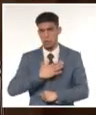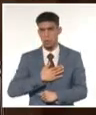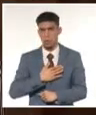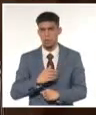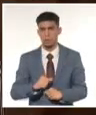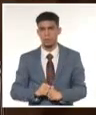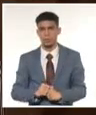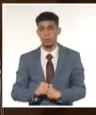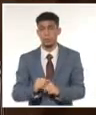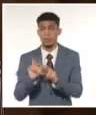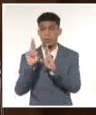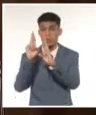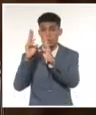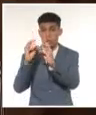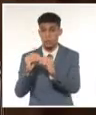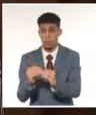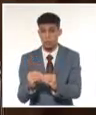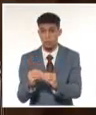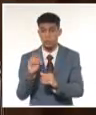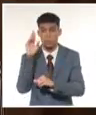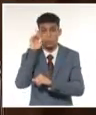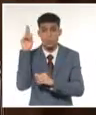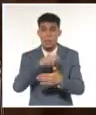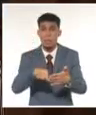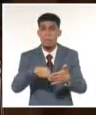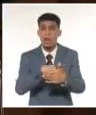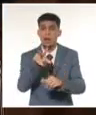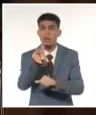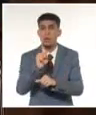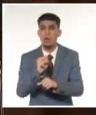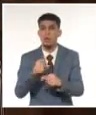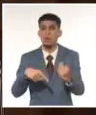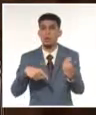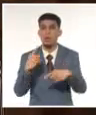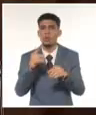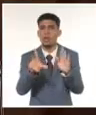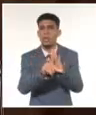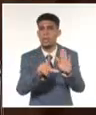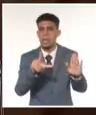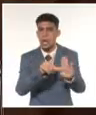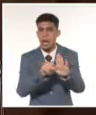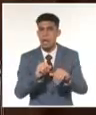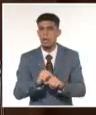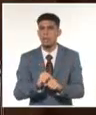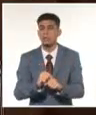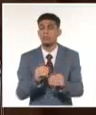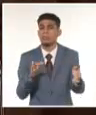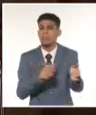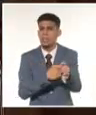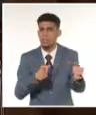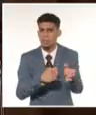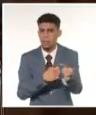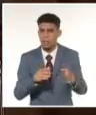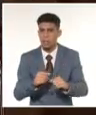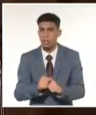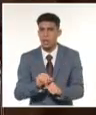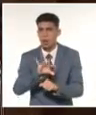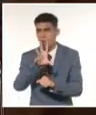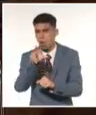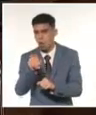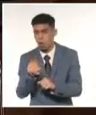Los resultados del reciente ejercicio nacional de enfrentamiento a las ilegalidades, el delito, la